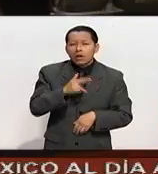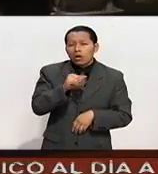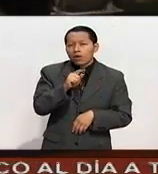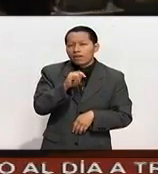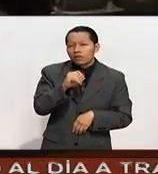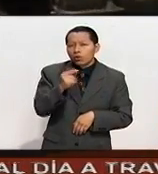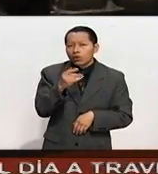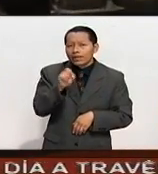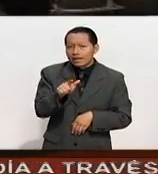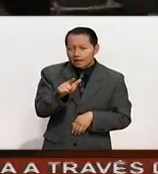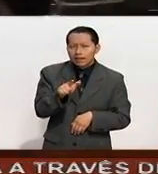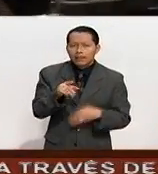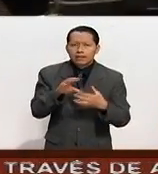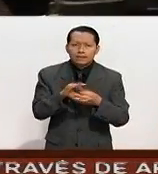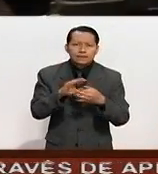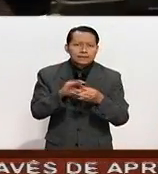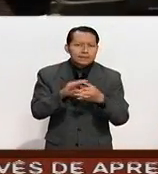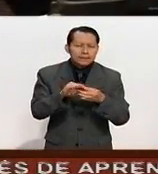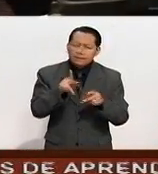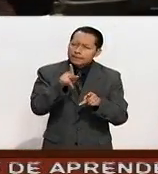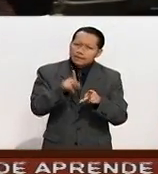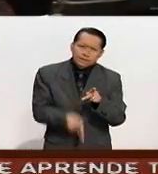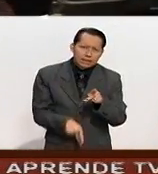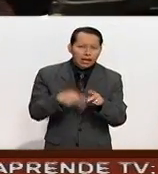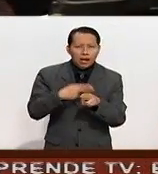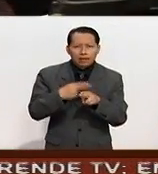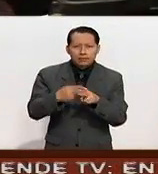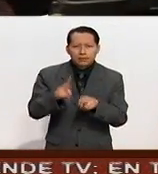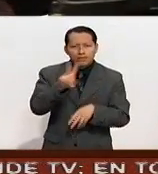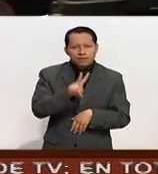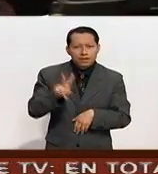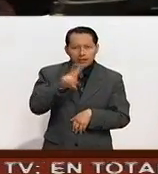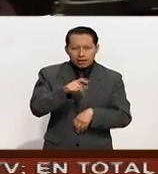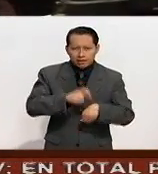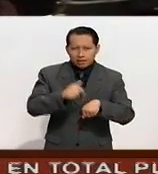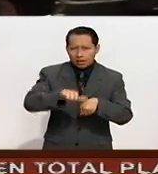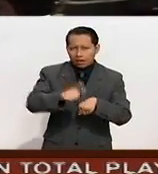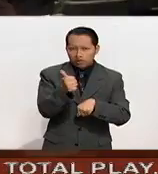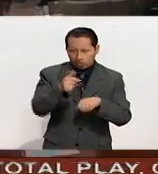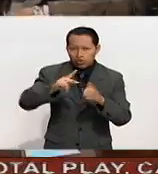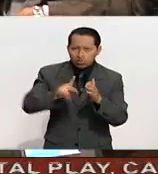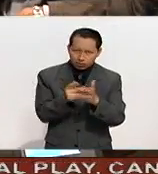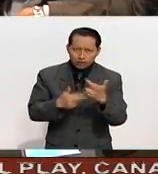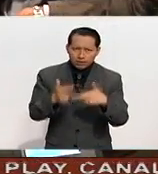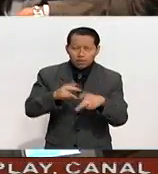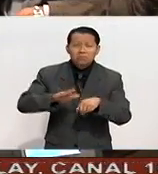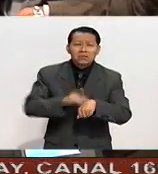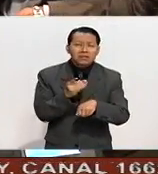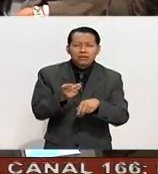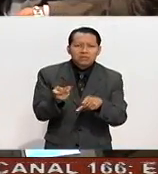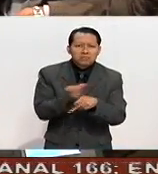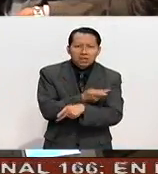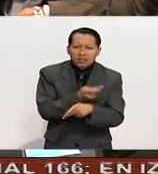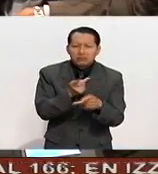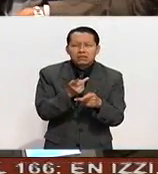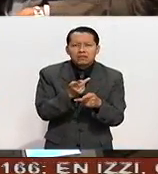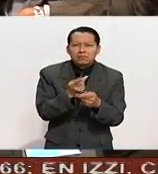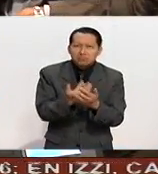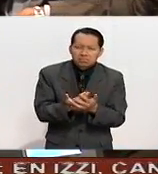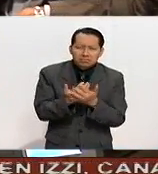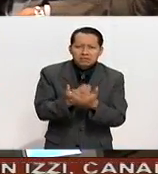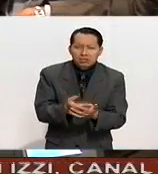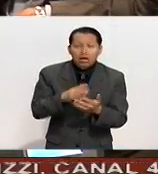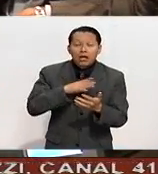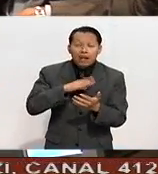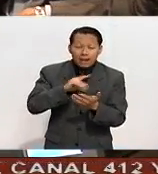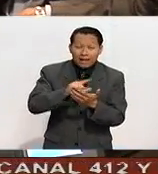Suart, decretó un receso hasta las 11 horas de este viernes. Explicó que dicha demora se debió, entre otras cosas, a que los legisladores analizan